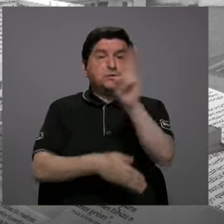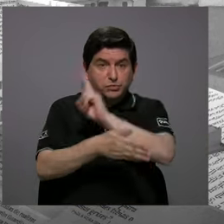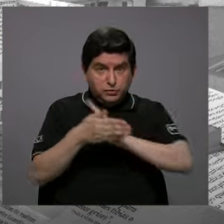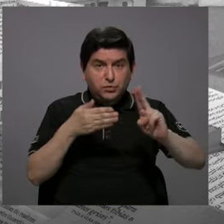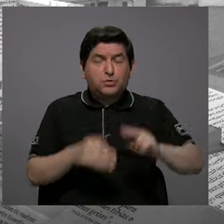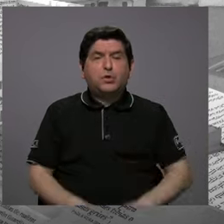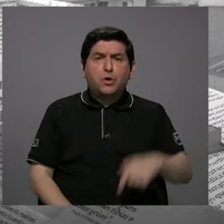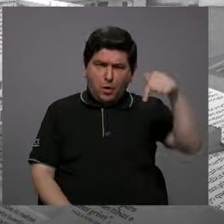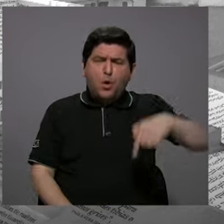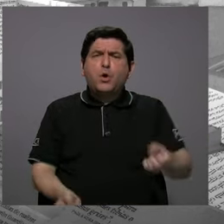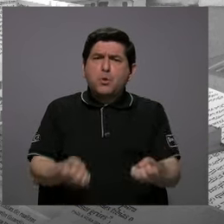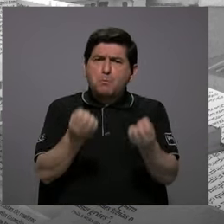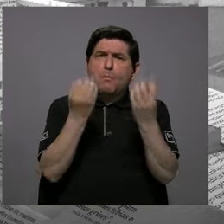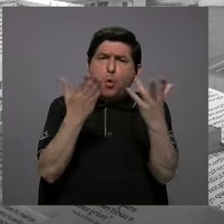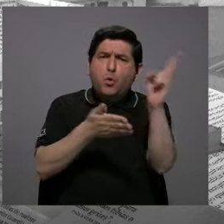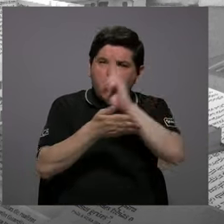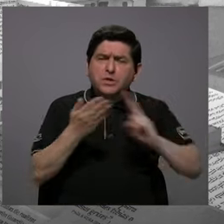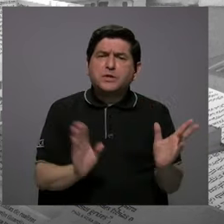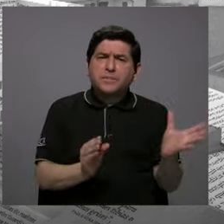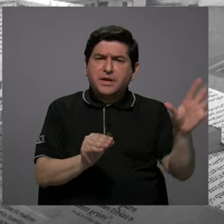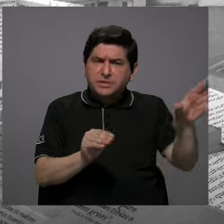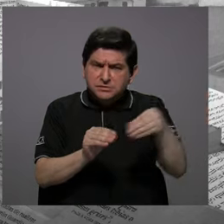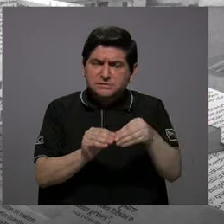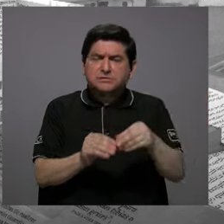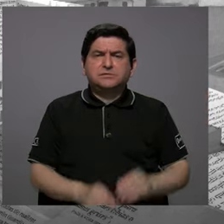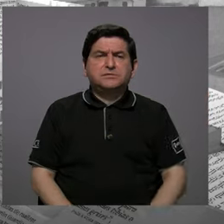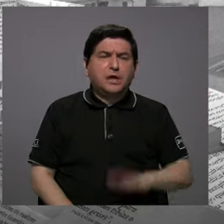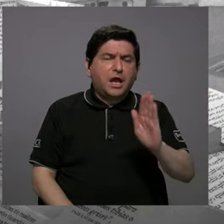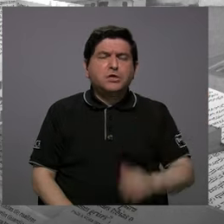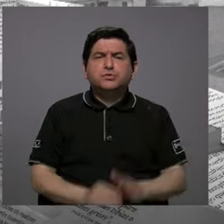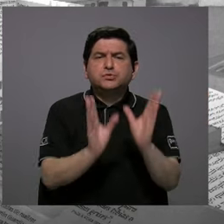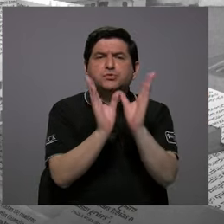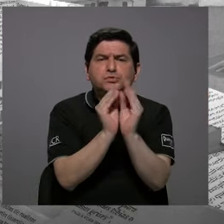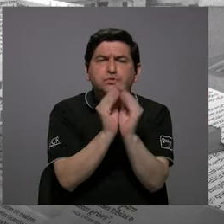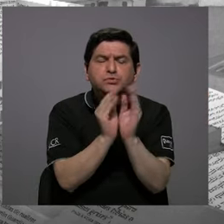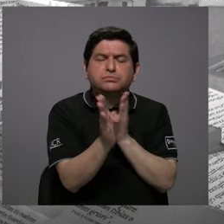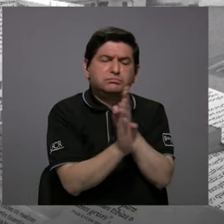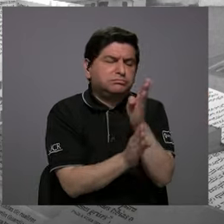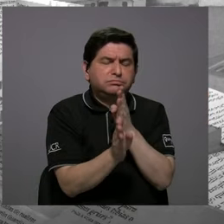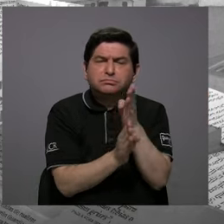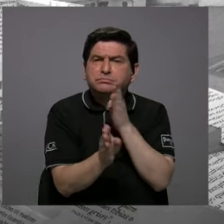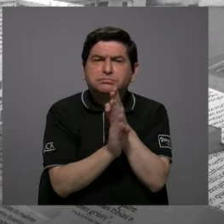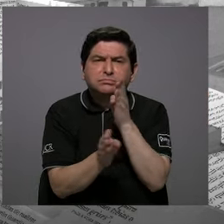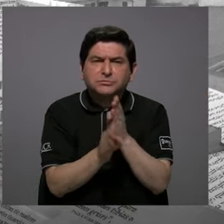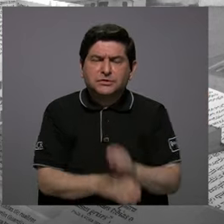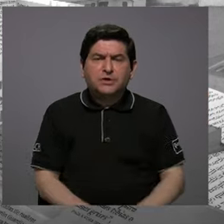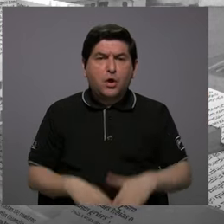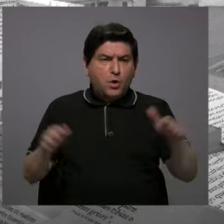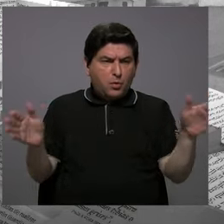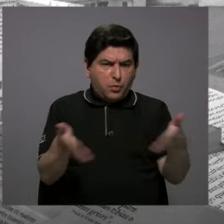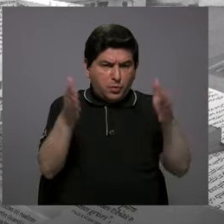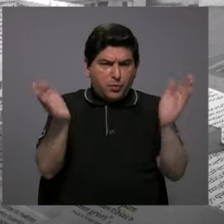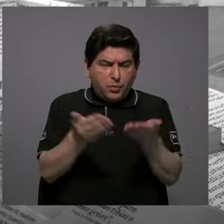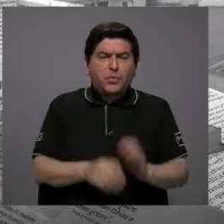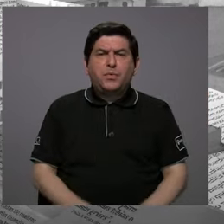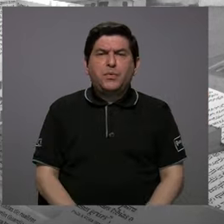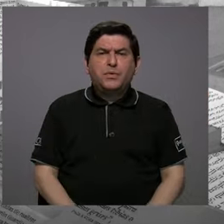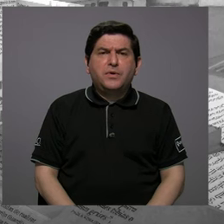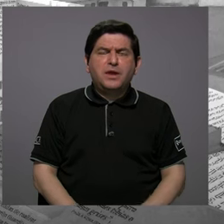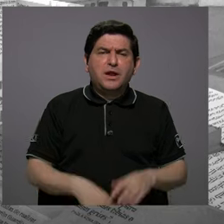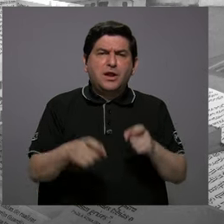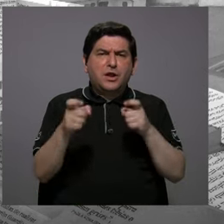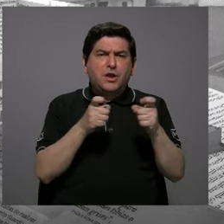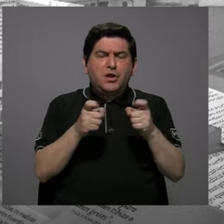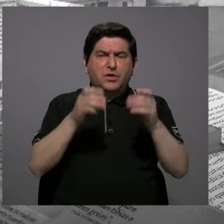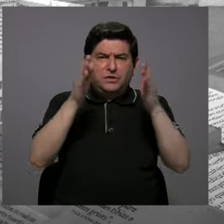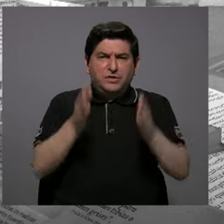hoy tenemos muchas universidades que han incorporado esto en sus seminarios en sus carreras hemos fomentado los gestores tecnológicos